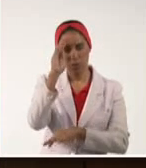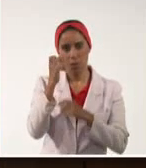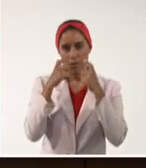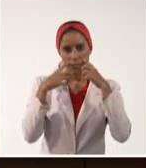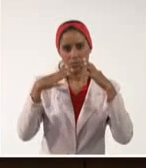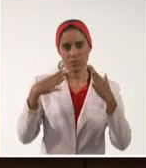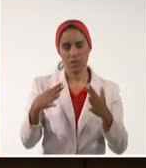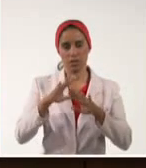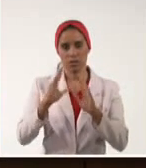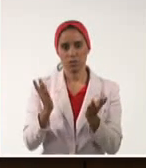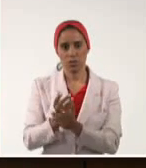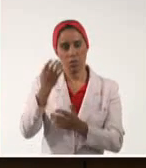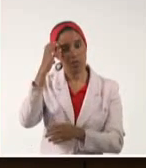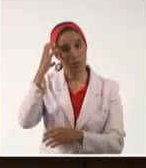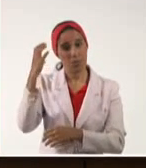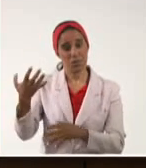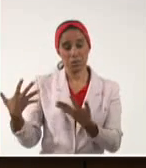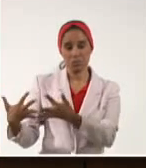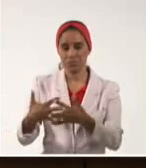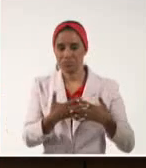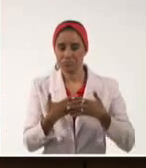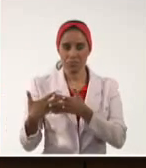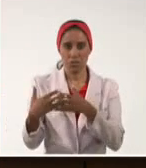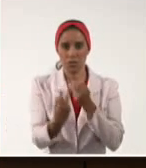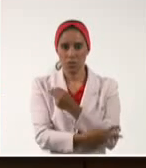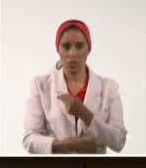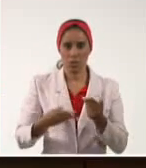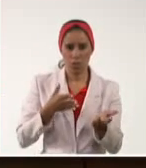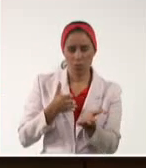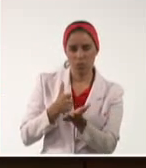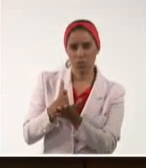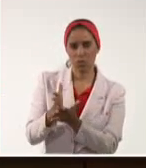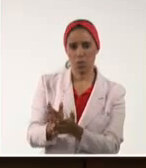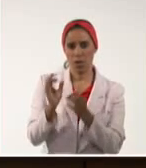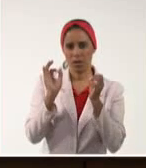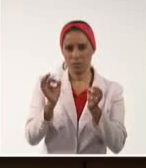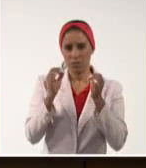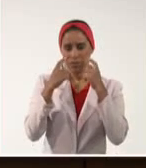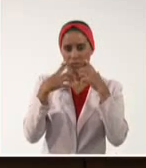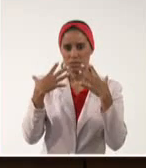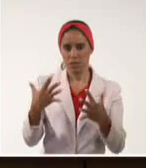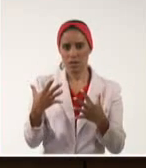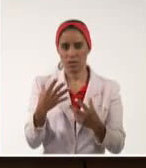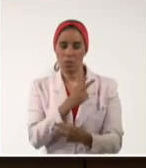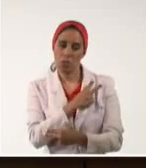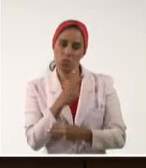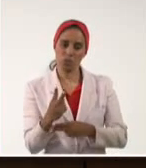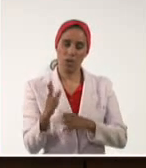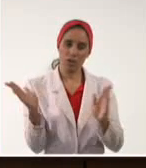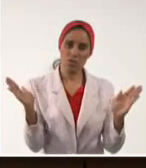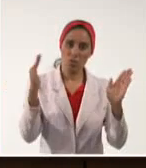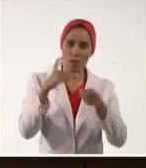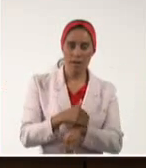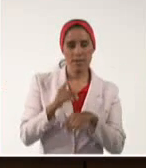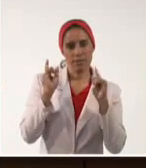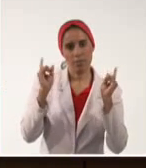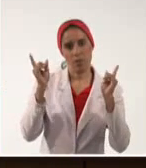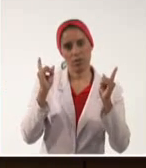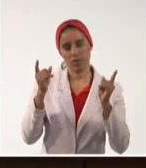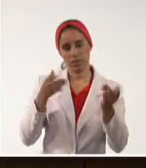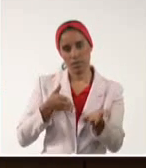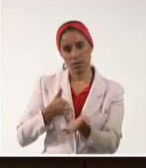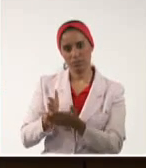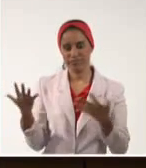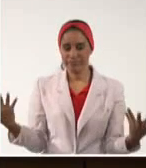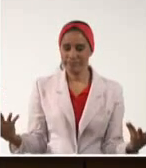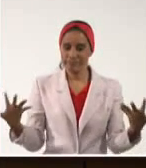debido a que el gobierno de los Estados Unidos continúa lastrado por la falta de voluntad política para avanzar hacia una relación